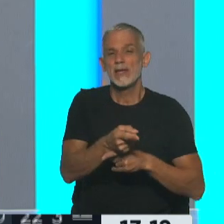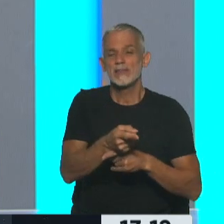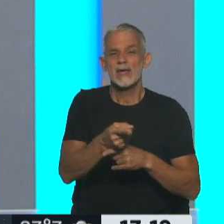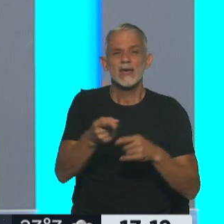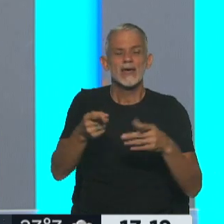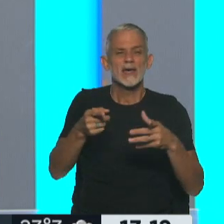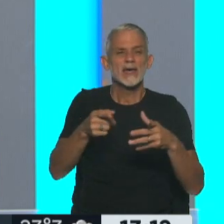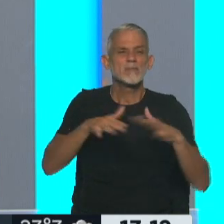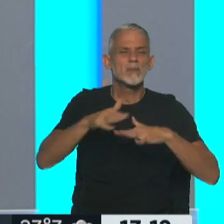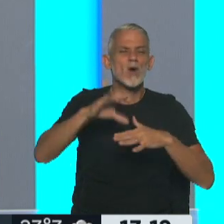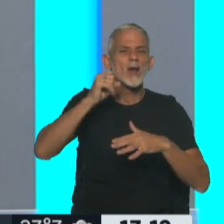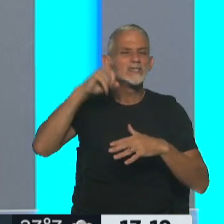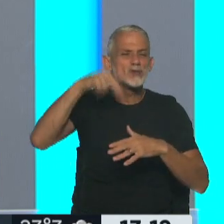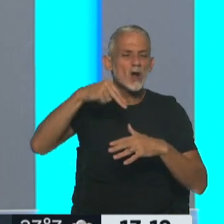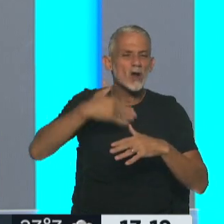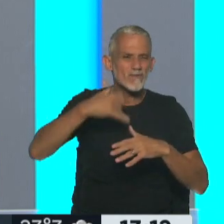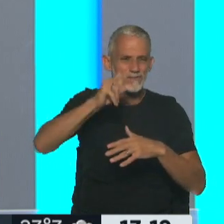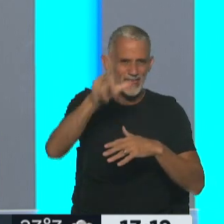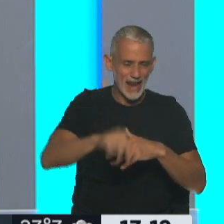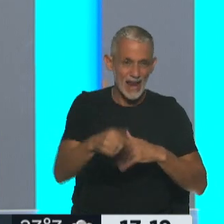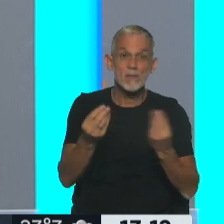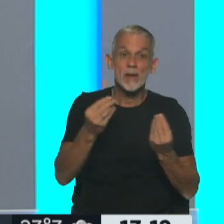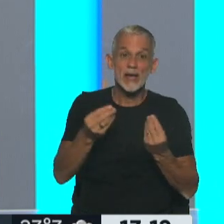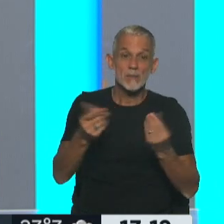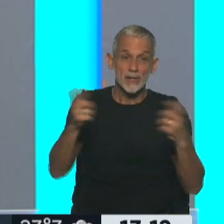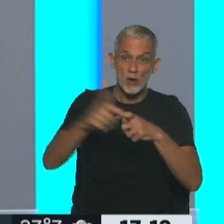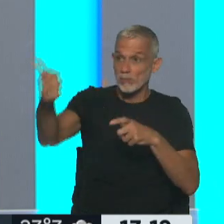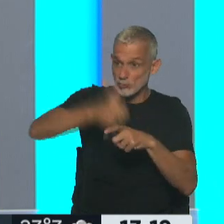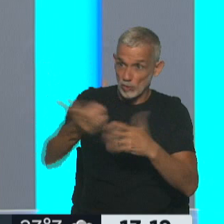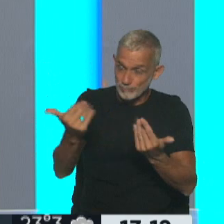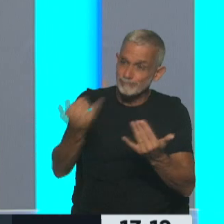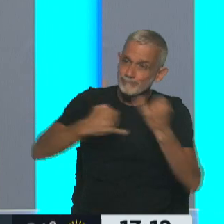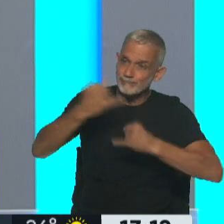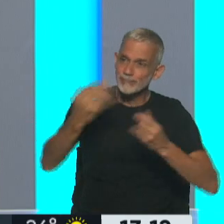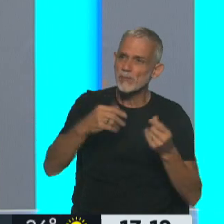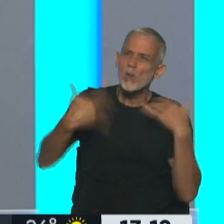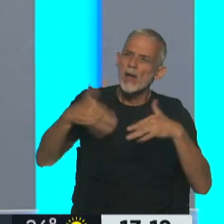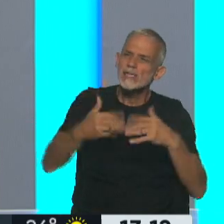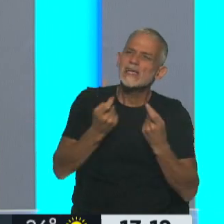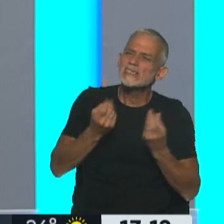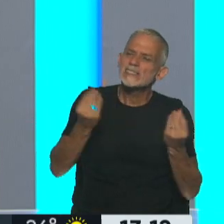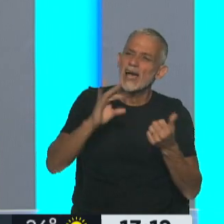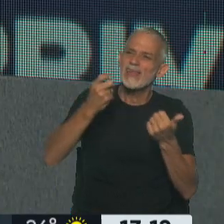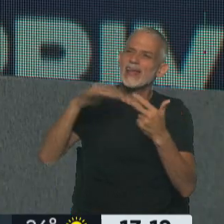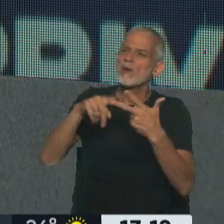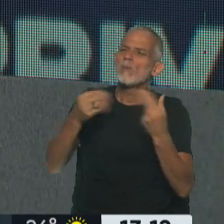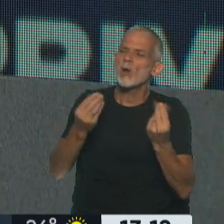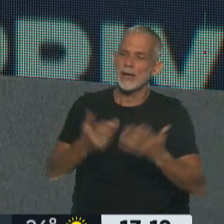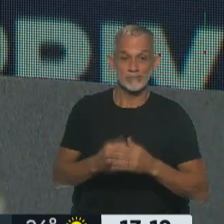Hacemos Coalición Federal para que pasen por la comisión y expliquen la necesidad y la urgencia de haber dictado ese decreto.